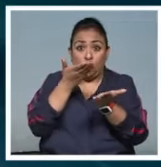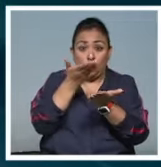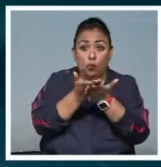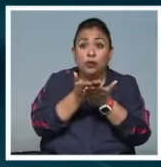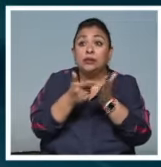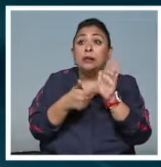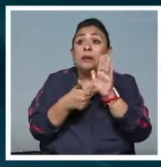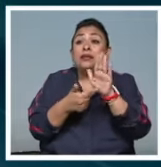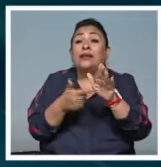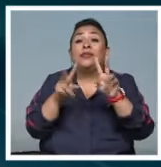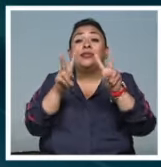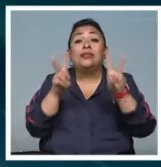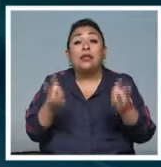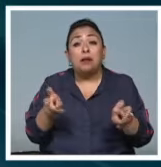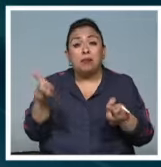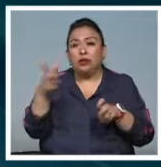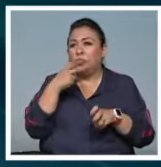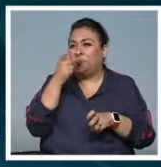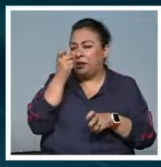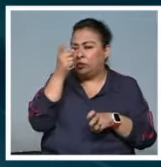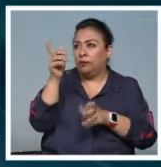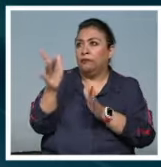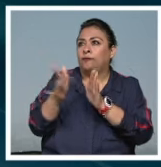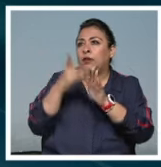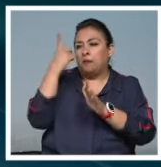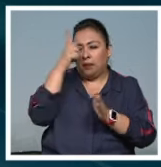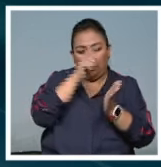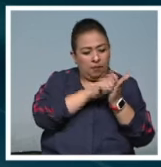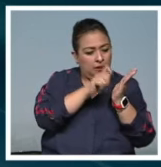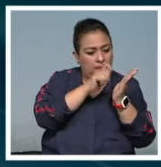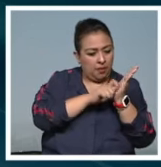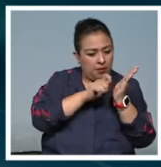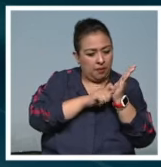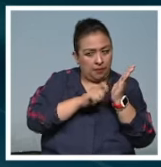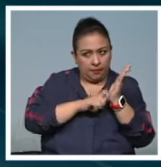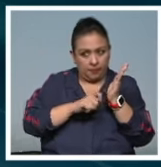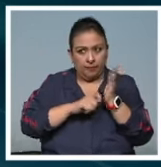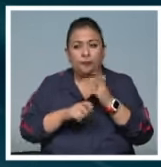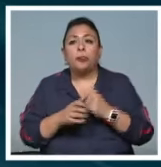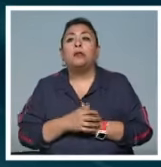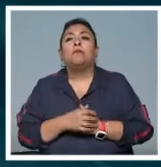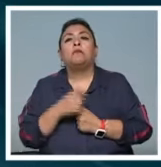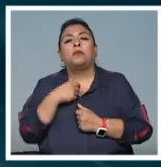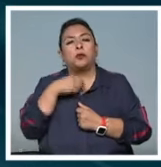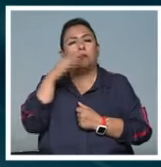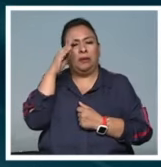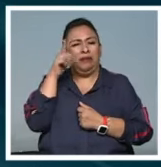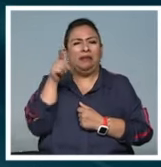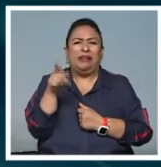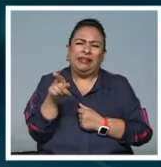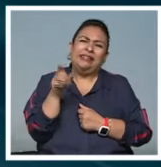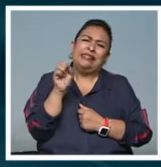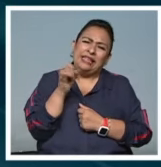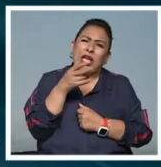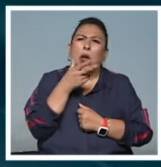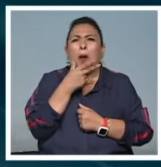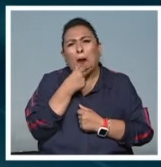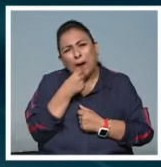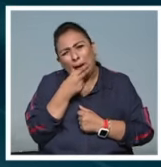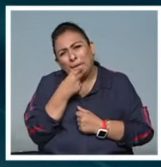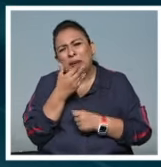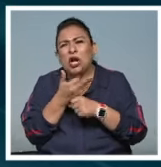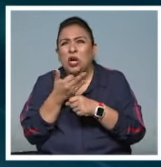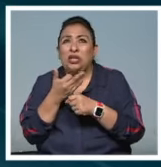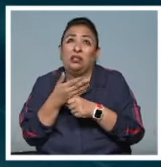se presentarán los temas en los que el autor se inspiró para sus escritos. Yo creo que él, a pesar de ser un hombre que en este momento